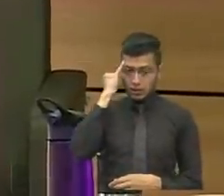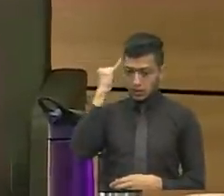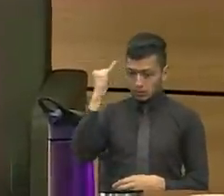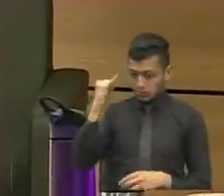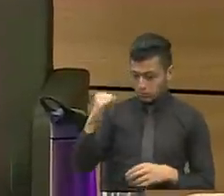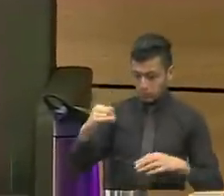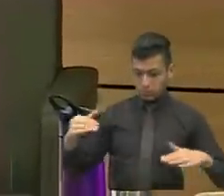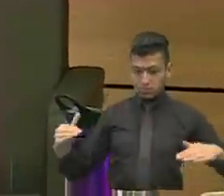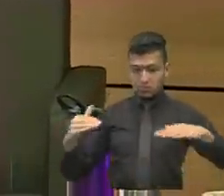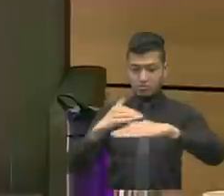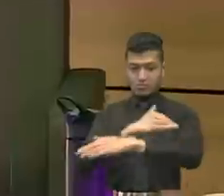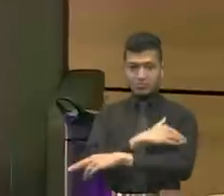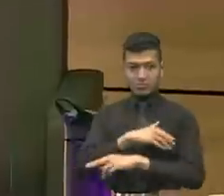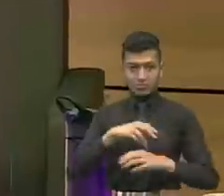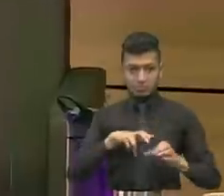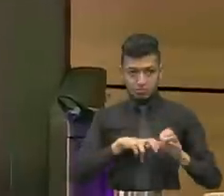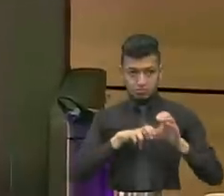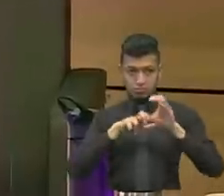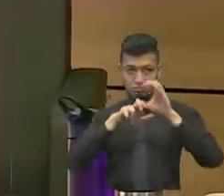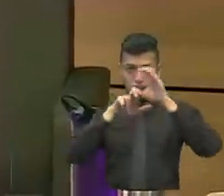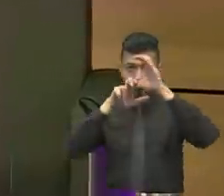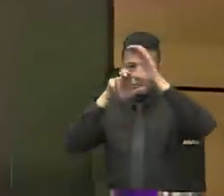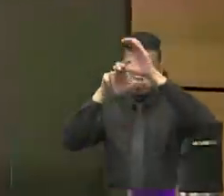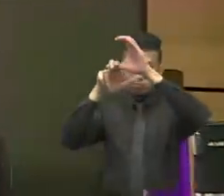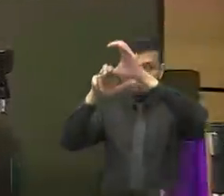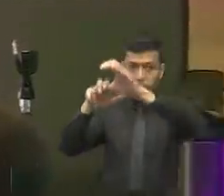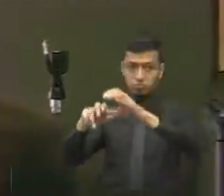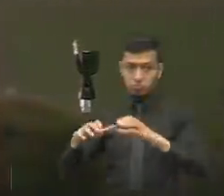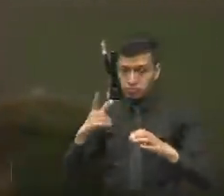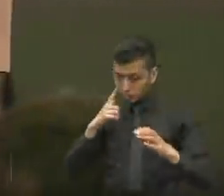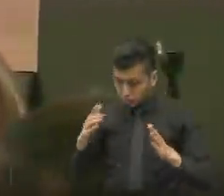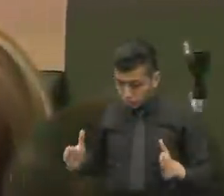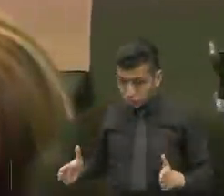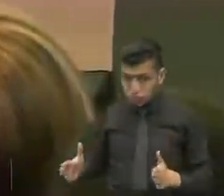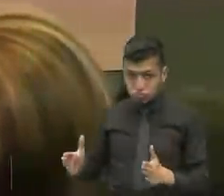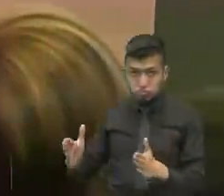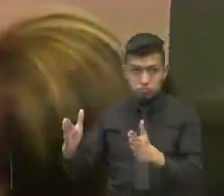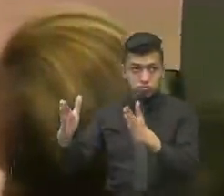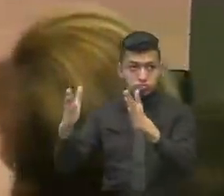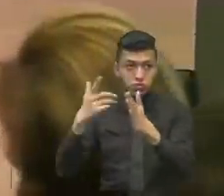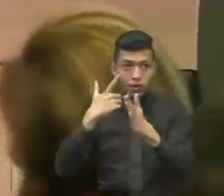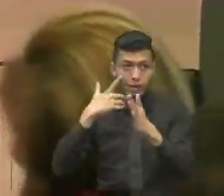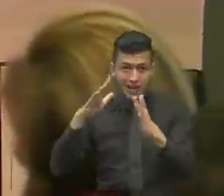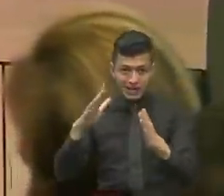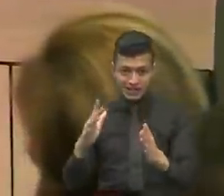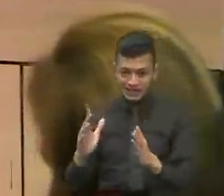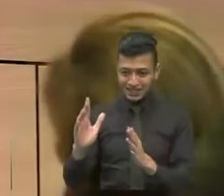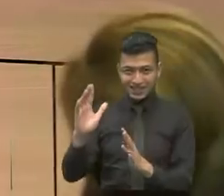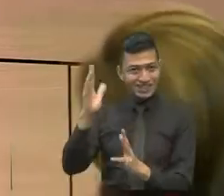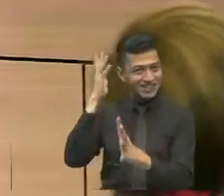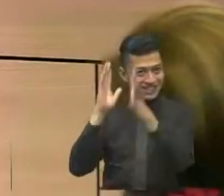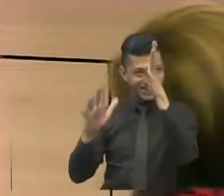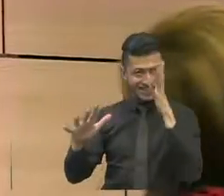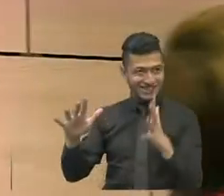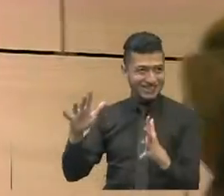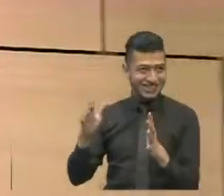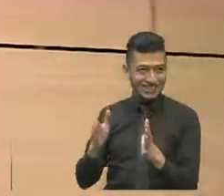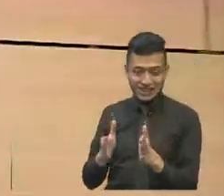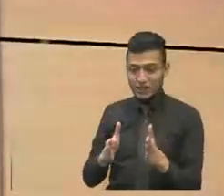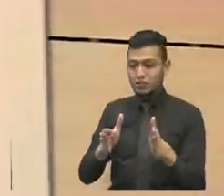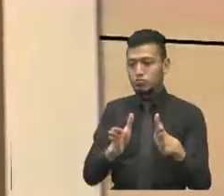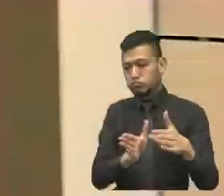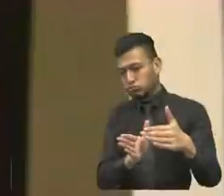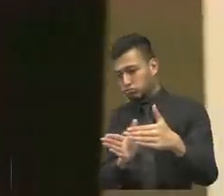circunvalar, por encima de ese parqueadero. Hay una etapa así, como la del Parque de la Independencia, y la extiendo igual